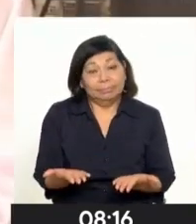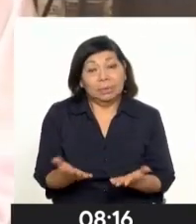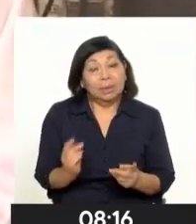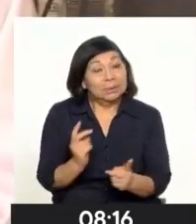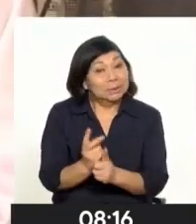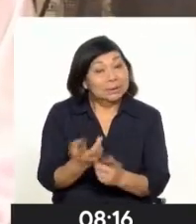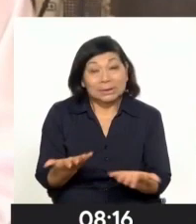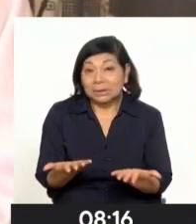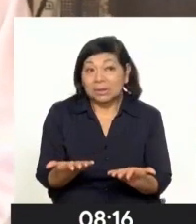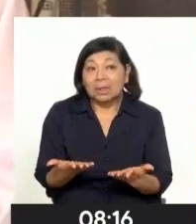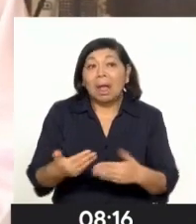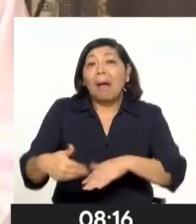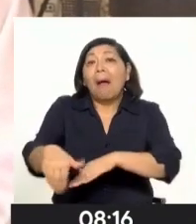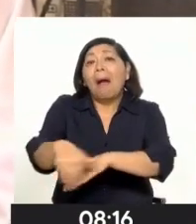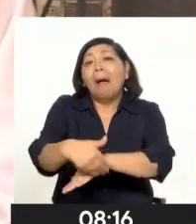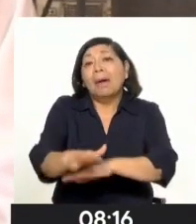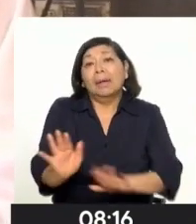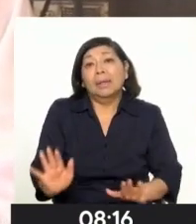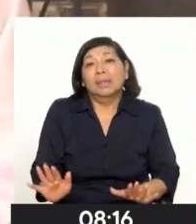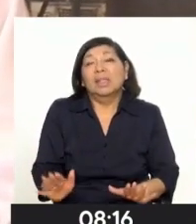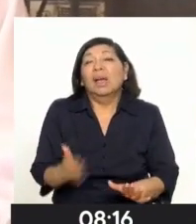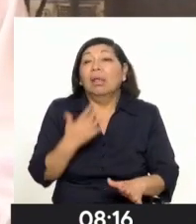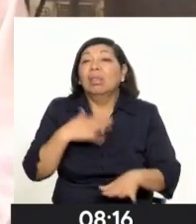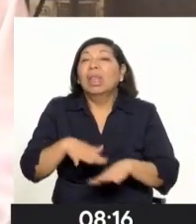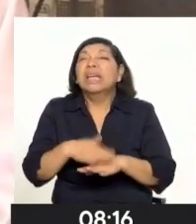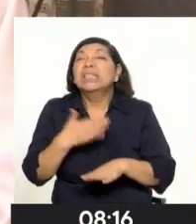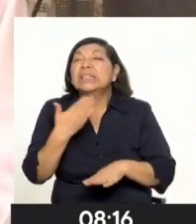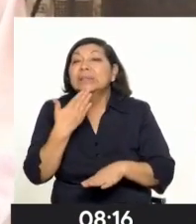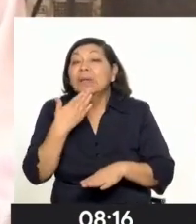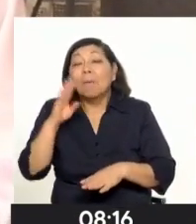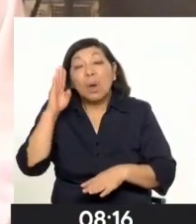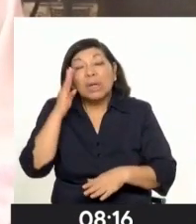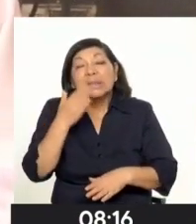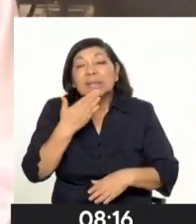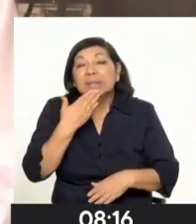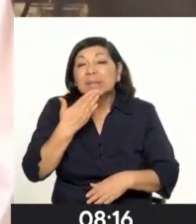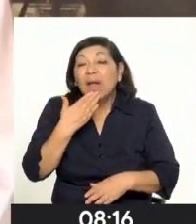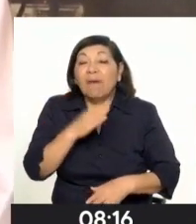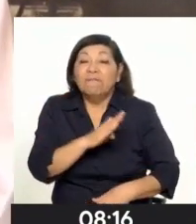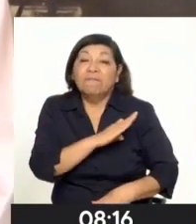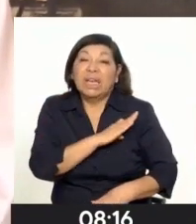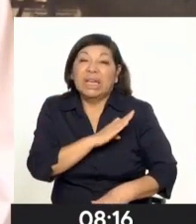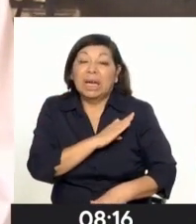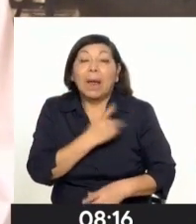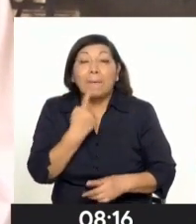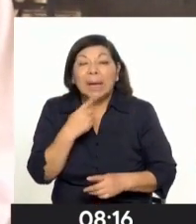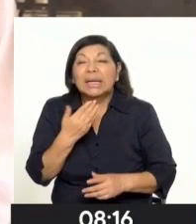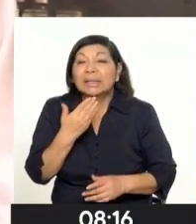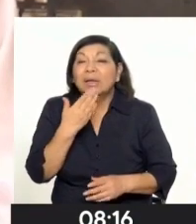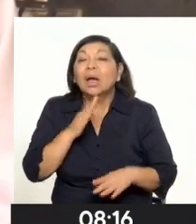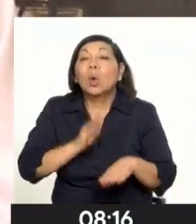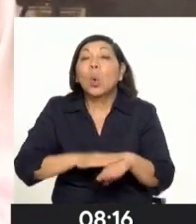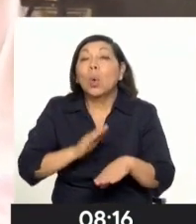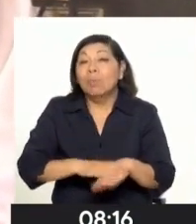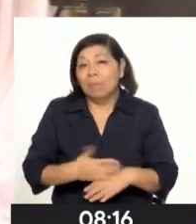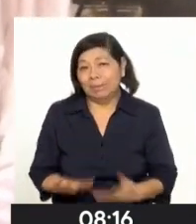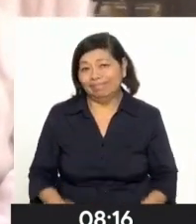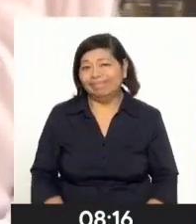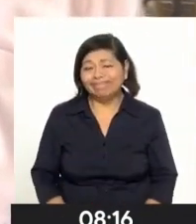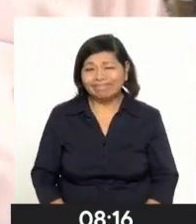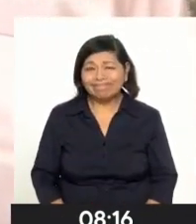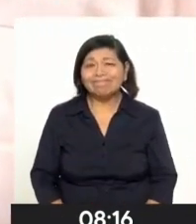encuentra en este caso estoy en la vía pública se van a hacer las pesquisas en coordinación con la Policía Nacional y la fiscalía A fines de terminar responsabilidades